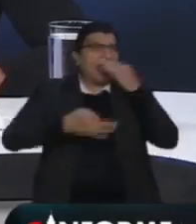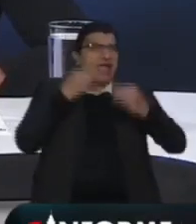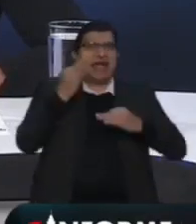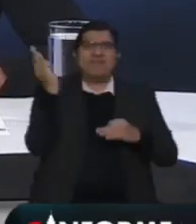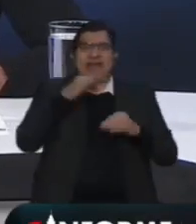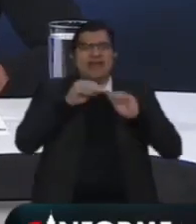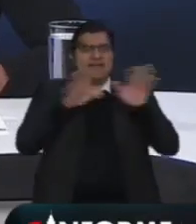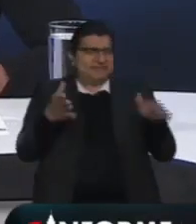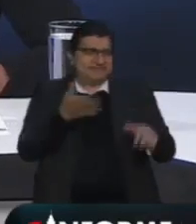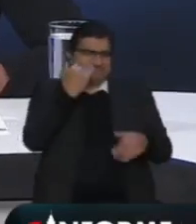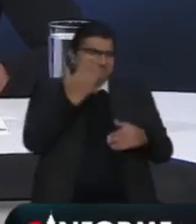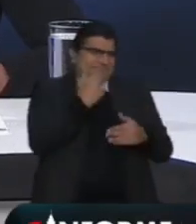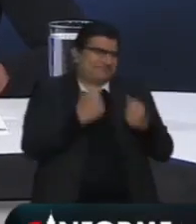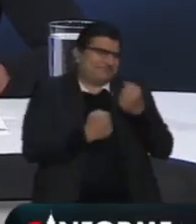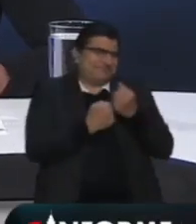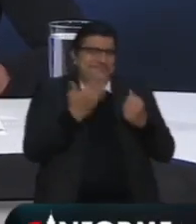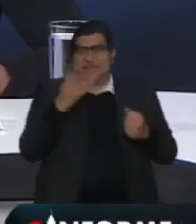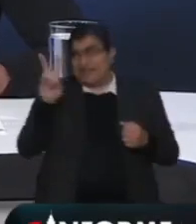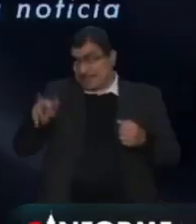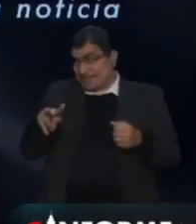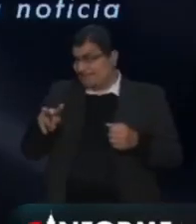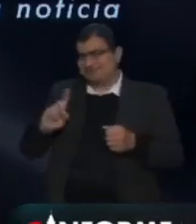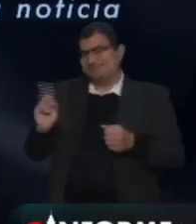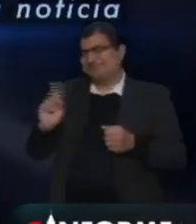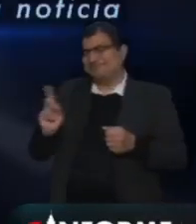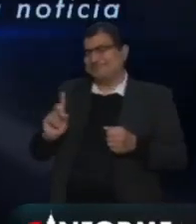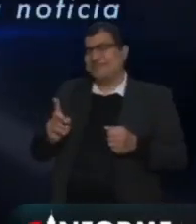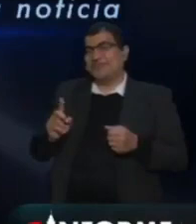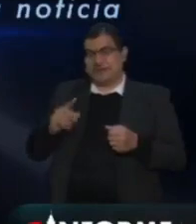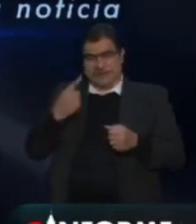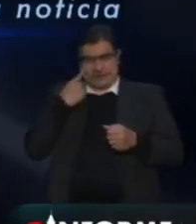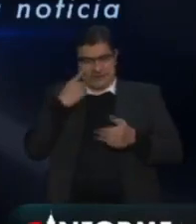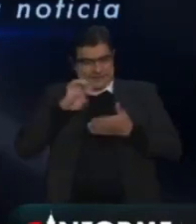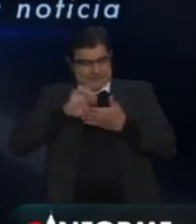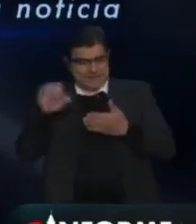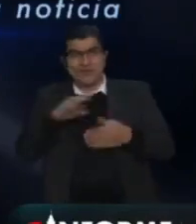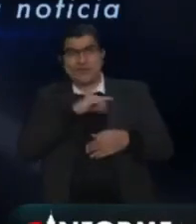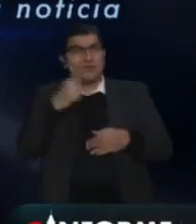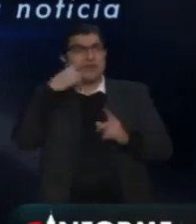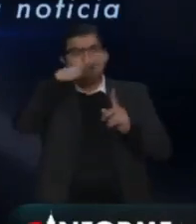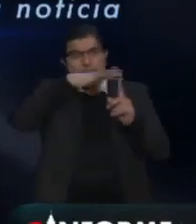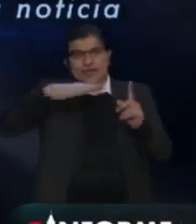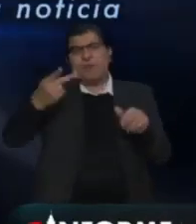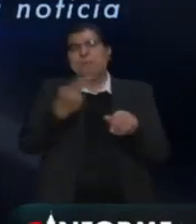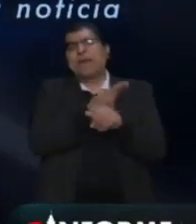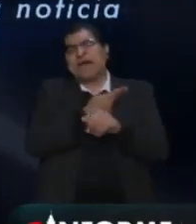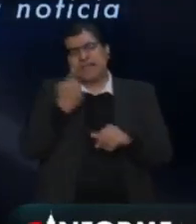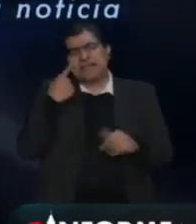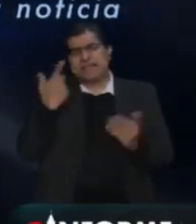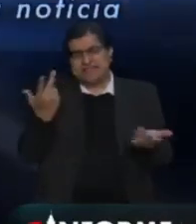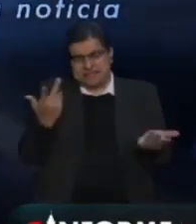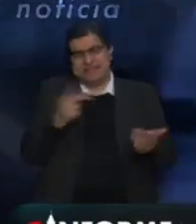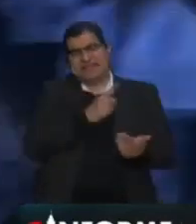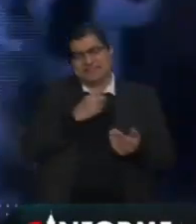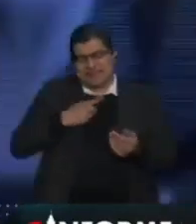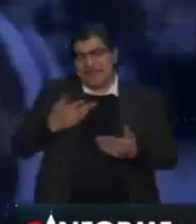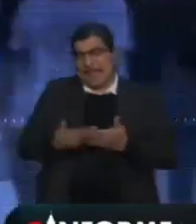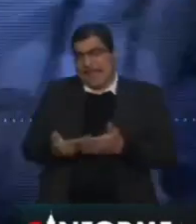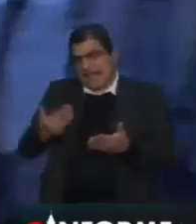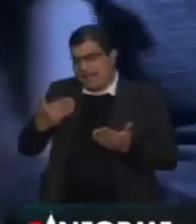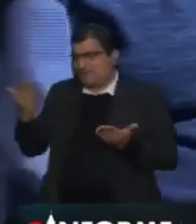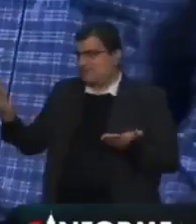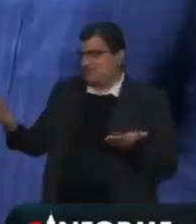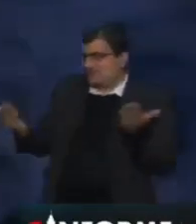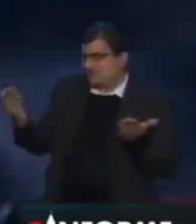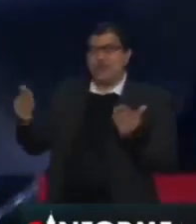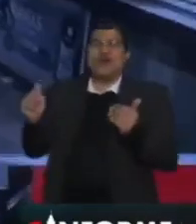o datos que no tienen sustento científico. No, eso no es cierto. Mira, para que nosotros tengamos el panorama de qué es lo que está sucediendo, nosotros tenemos que